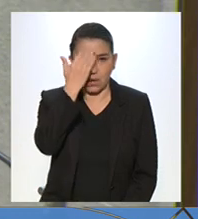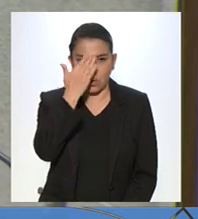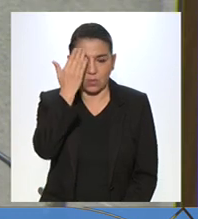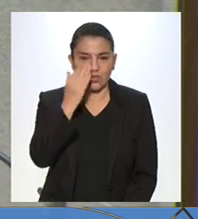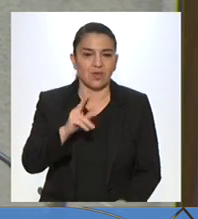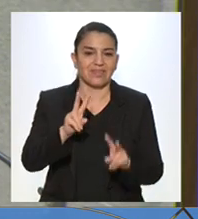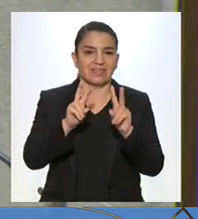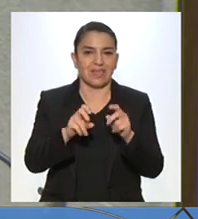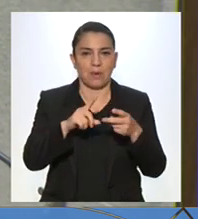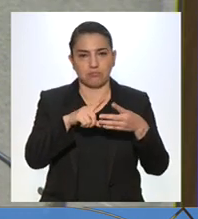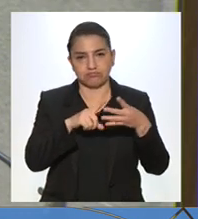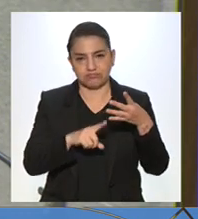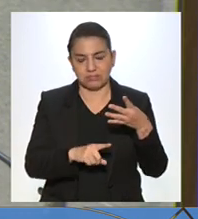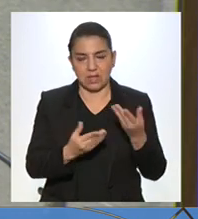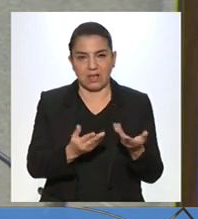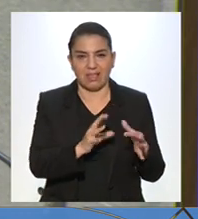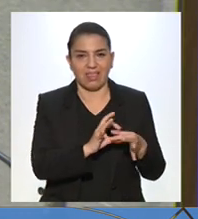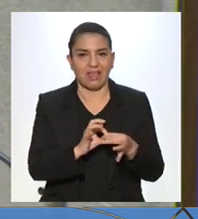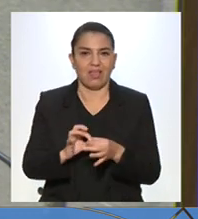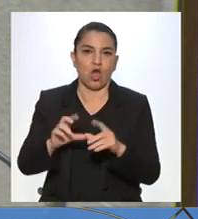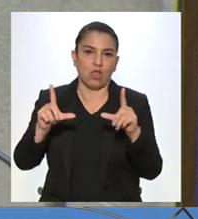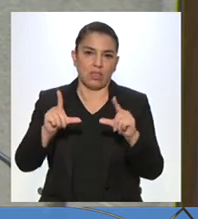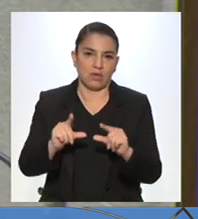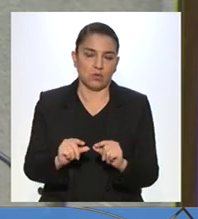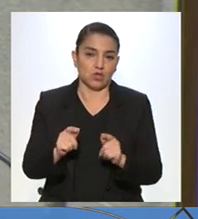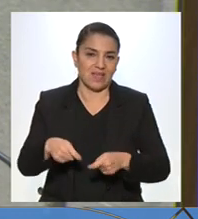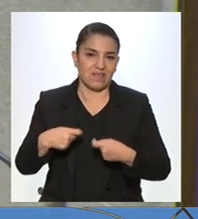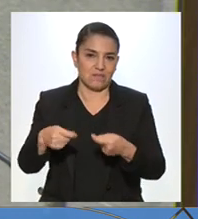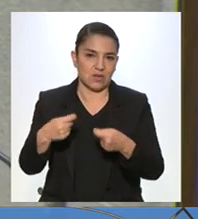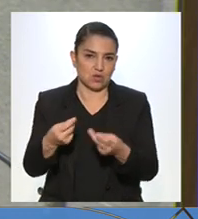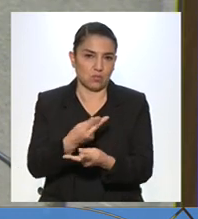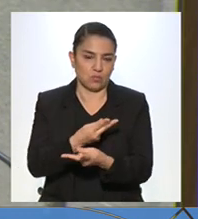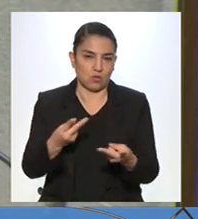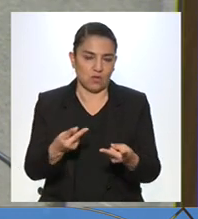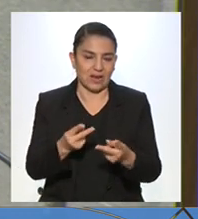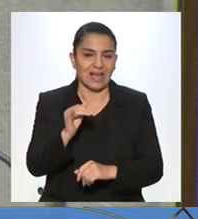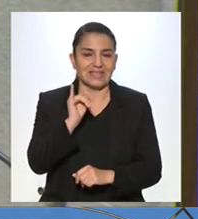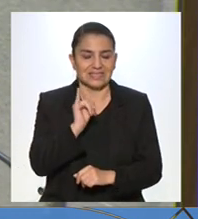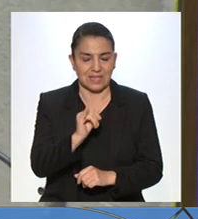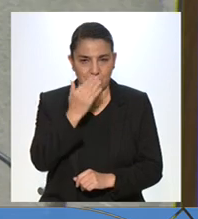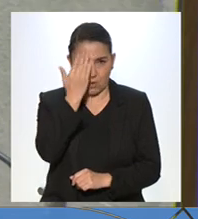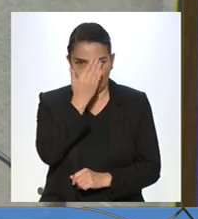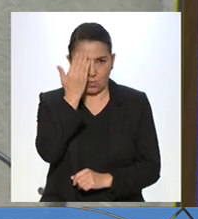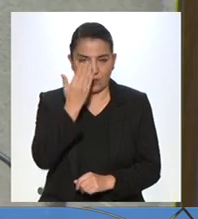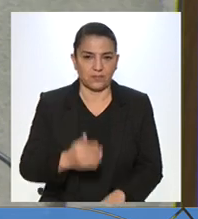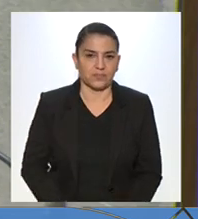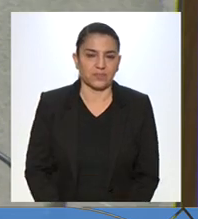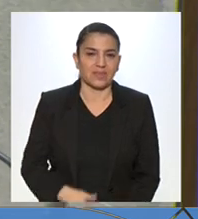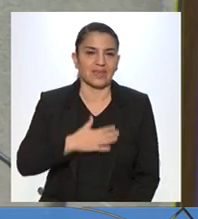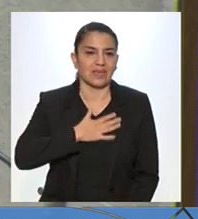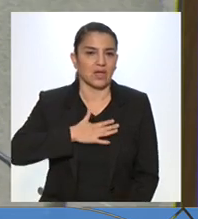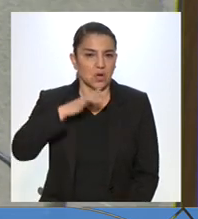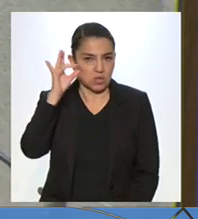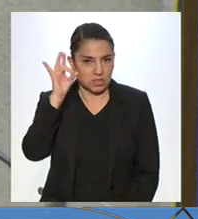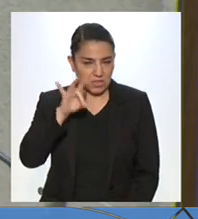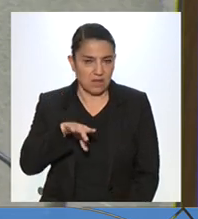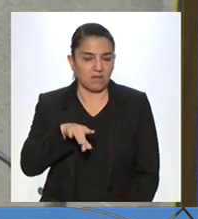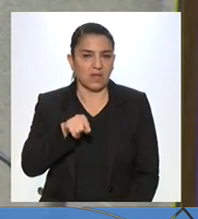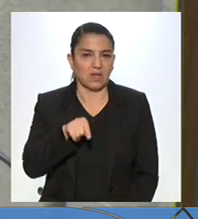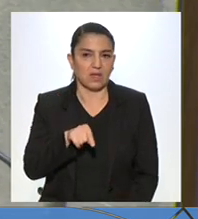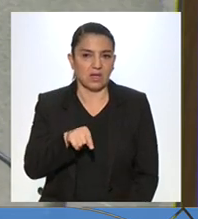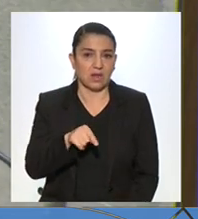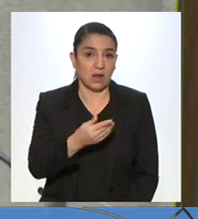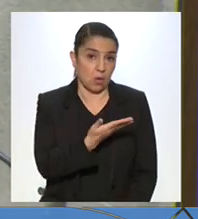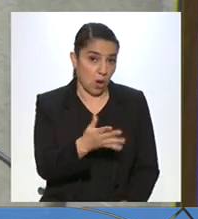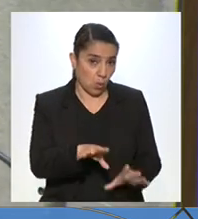temas que dicen en relación con la disminución de la inversión pública. Sí es una señal de preocupación. Quiero saber si esa señal de preocupación la comparte